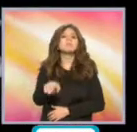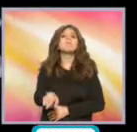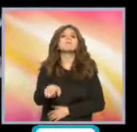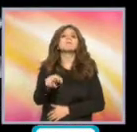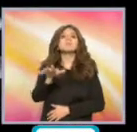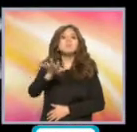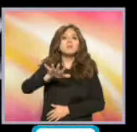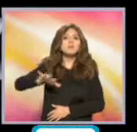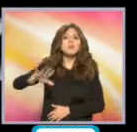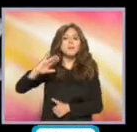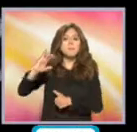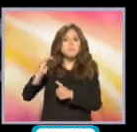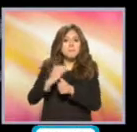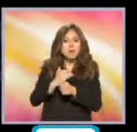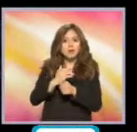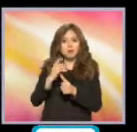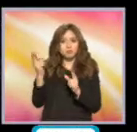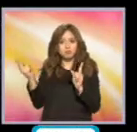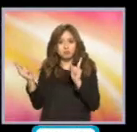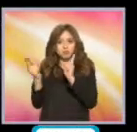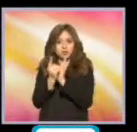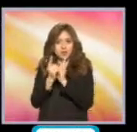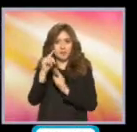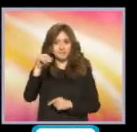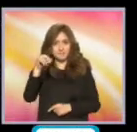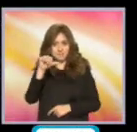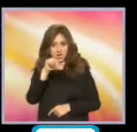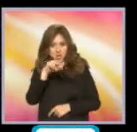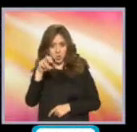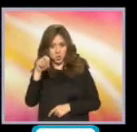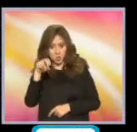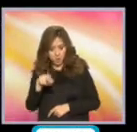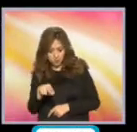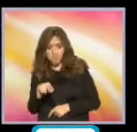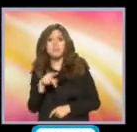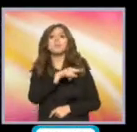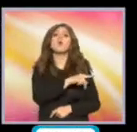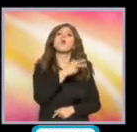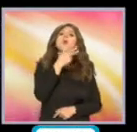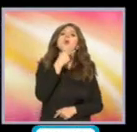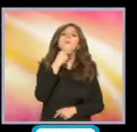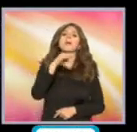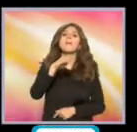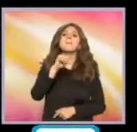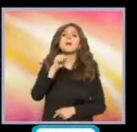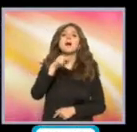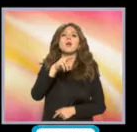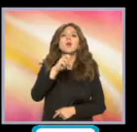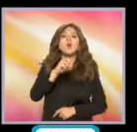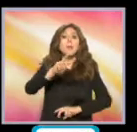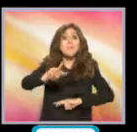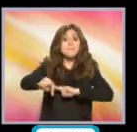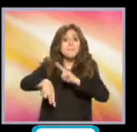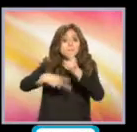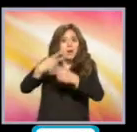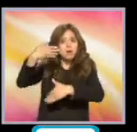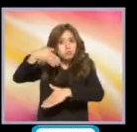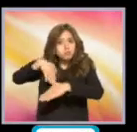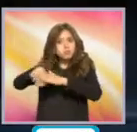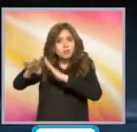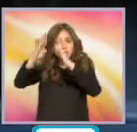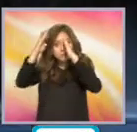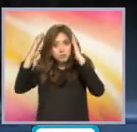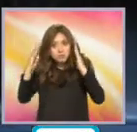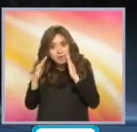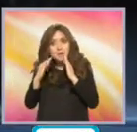un bar con Manon. Manon va de camino la están llevando a un convento, Sí. pero en ese encuentro ellos